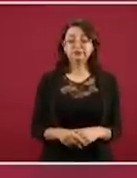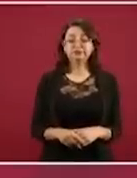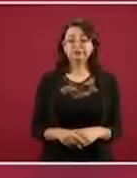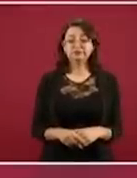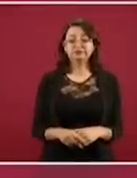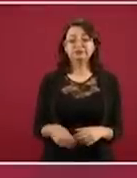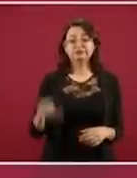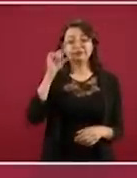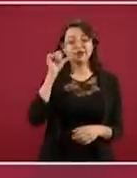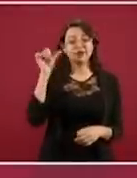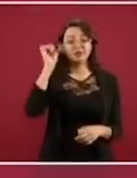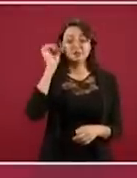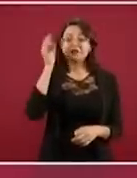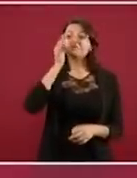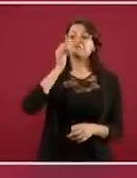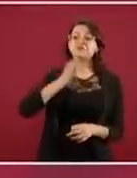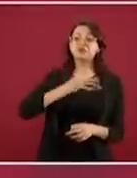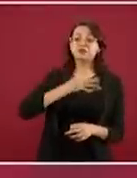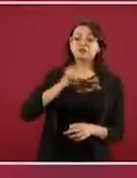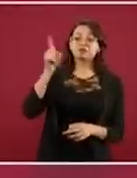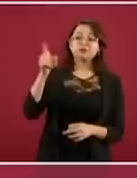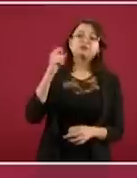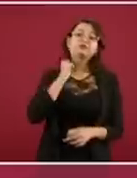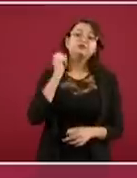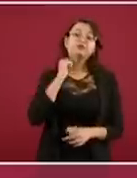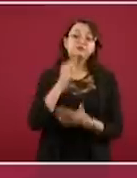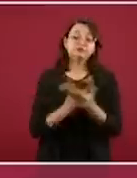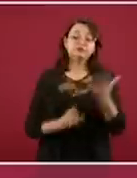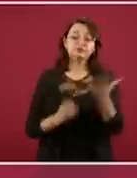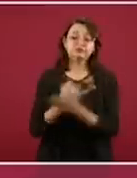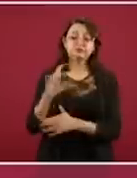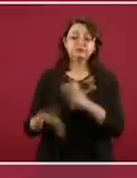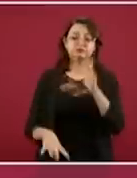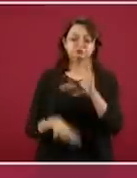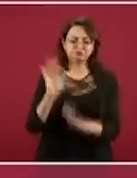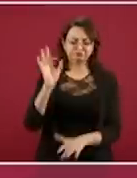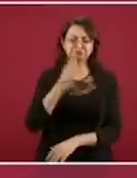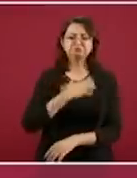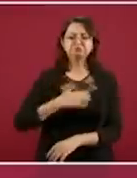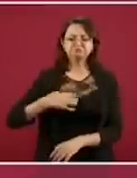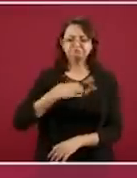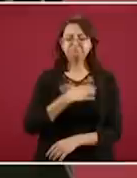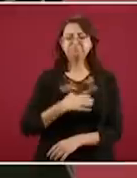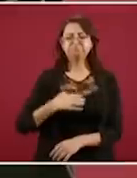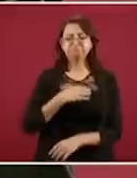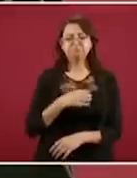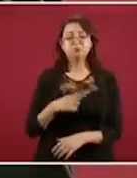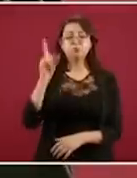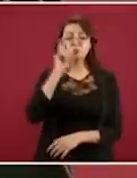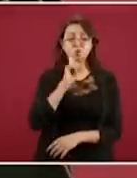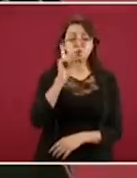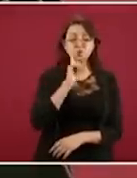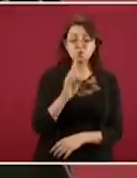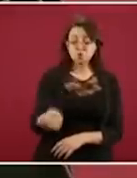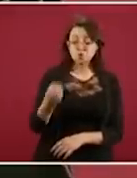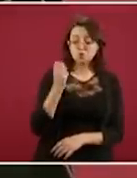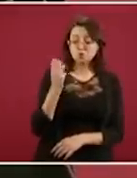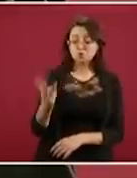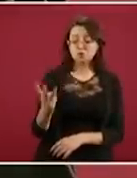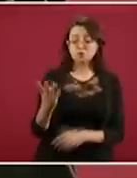me enteré de la decisión del Senado, lo celebro. Las tres